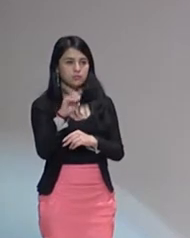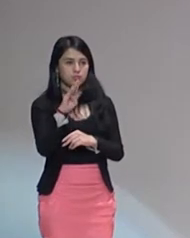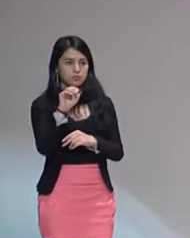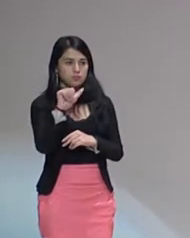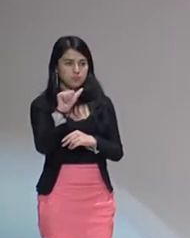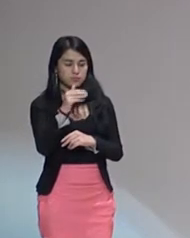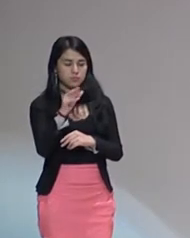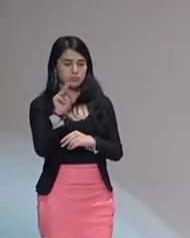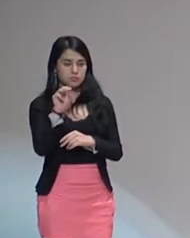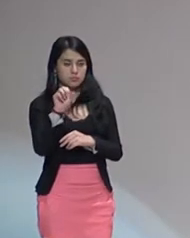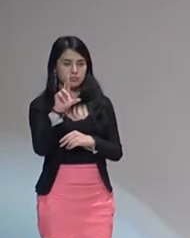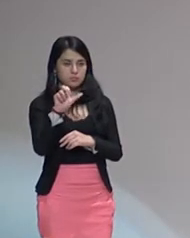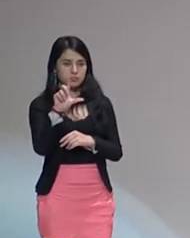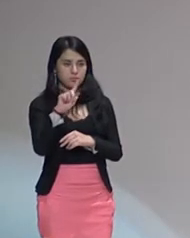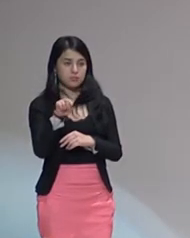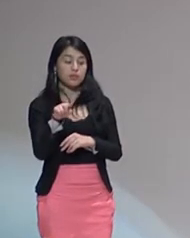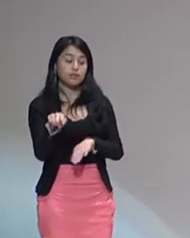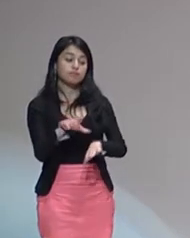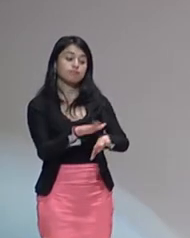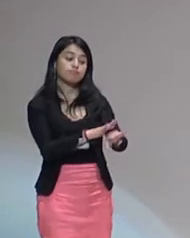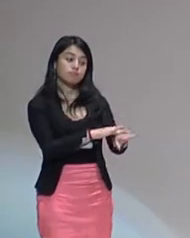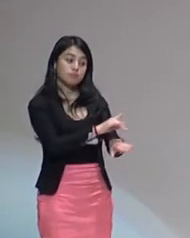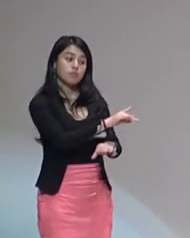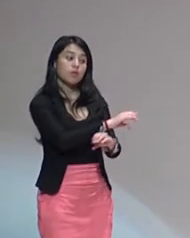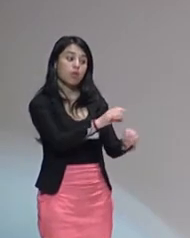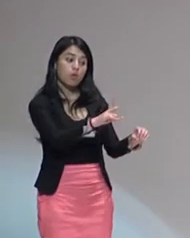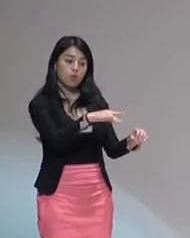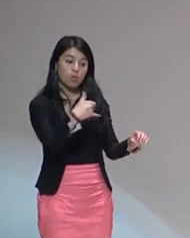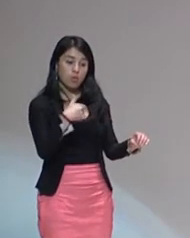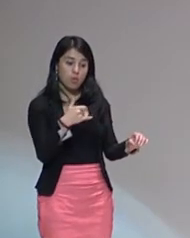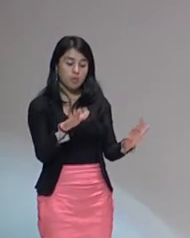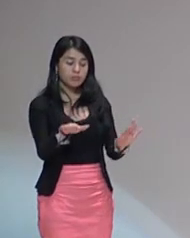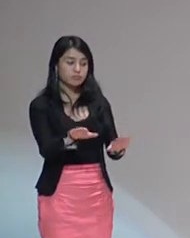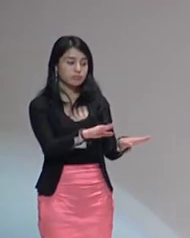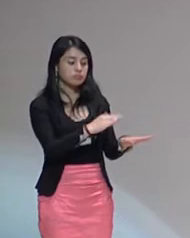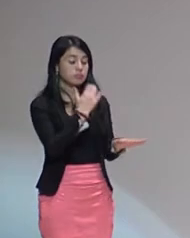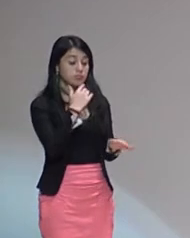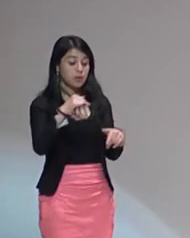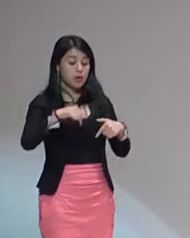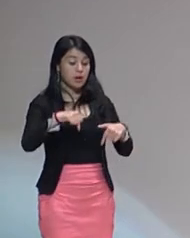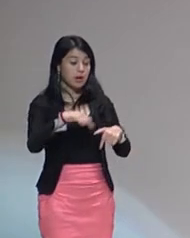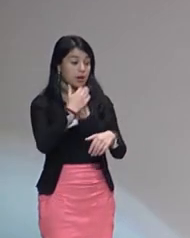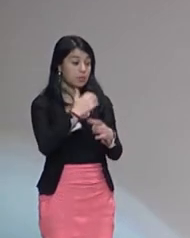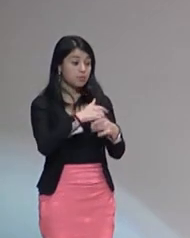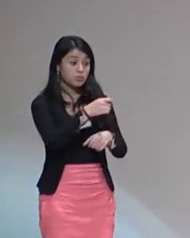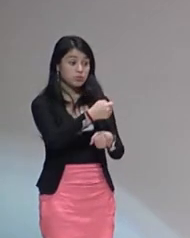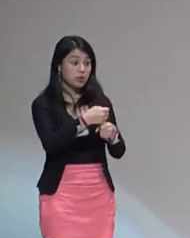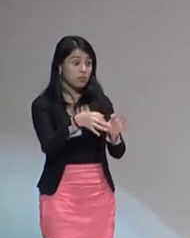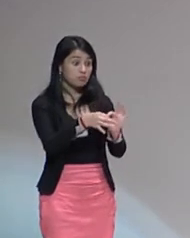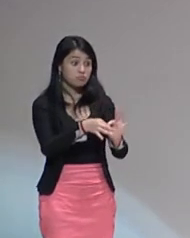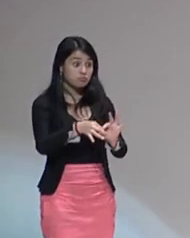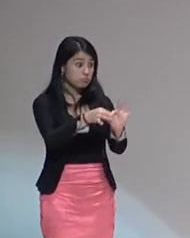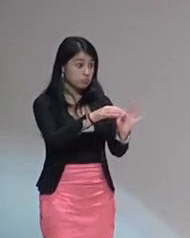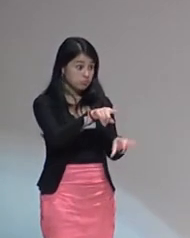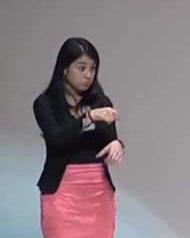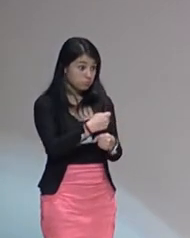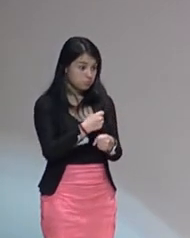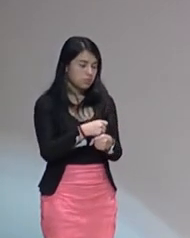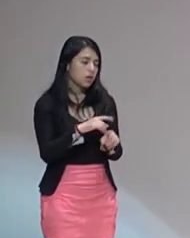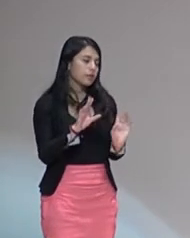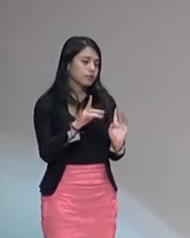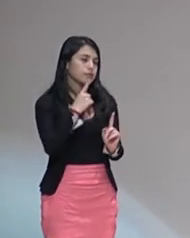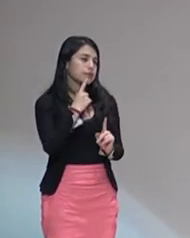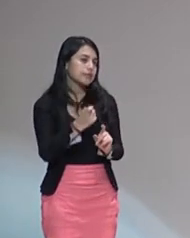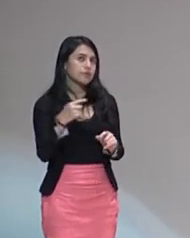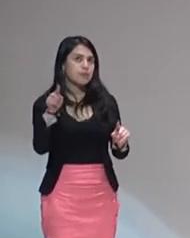claro, nos dijo, chicos, jóvenes, aquí si ustedes no trabajan como equipo, difícilmente vamos a conseguir